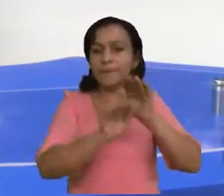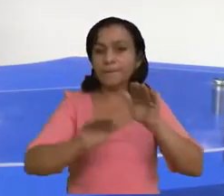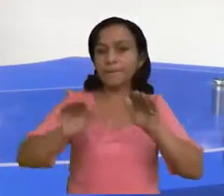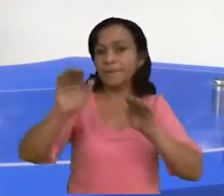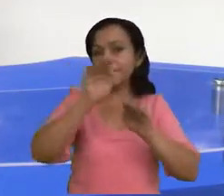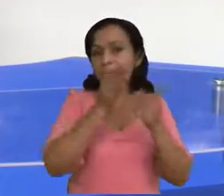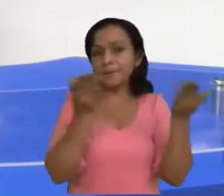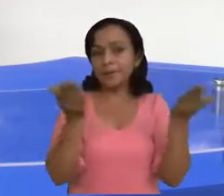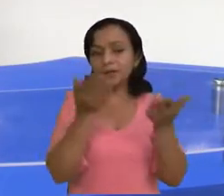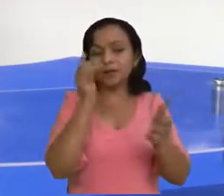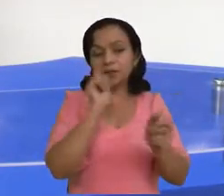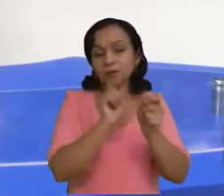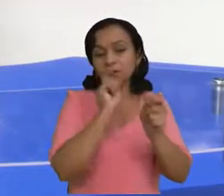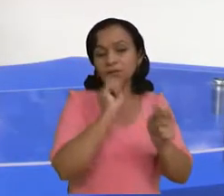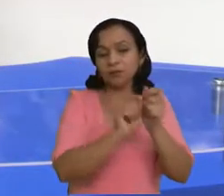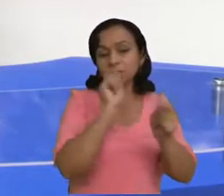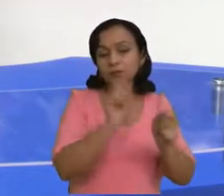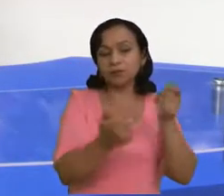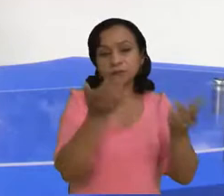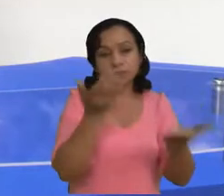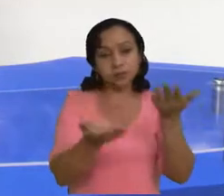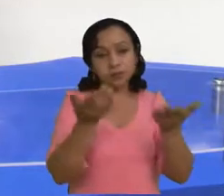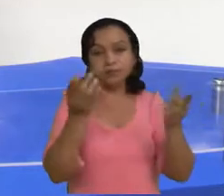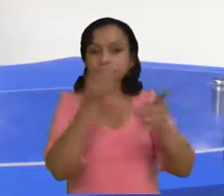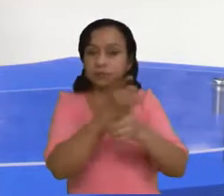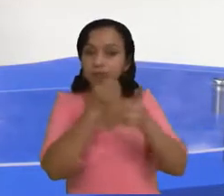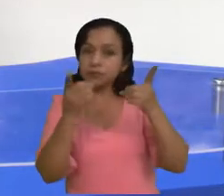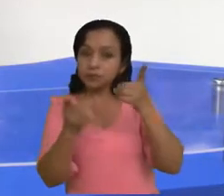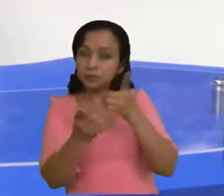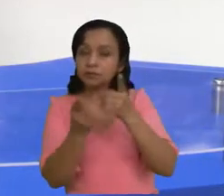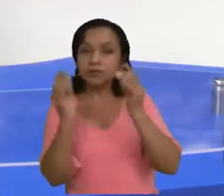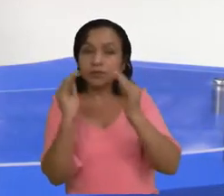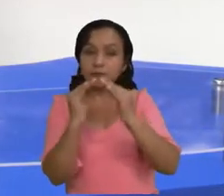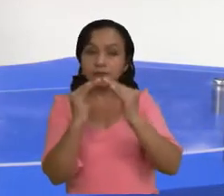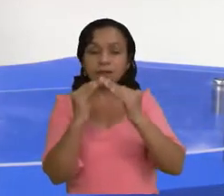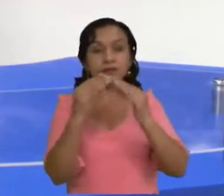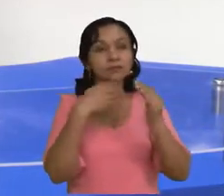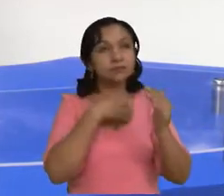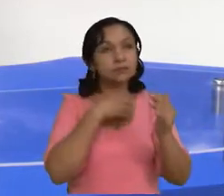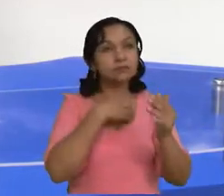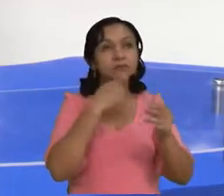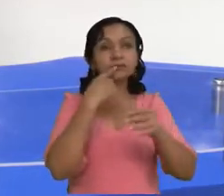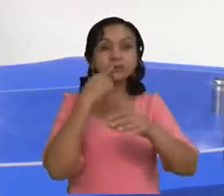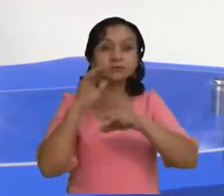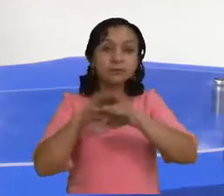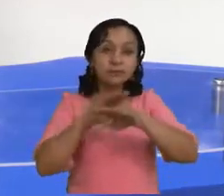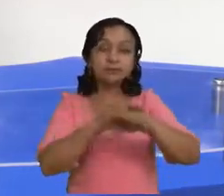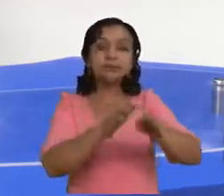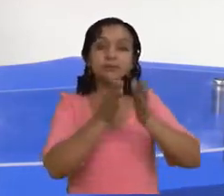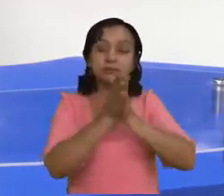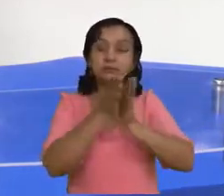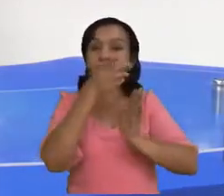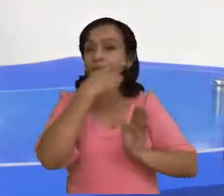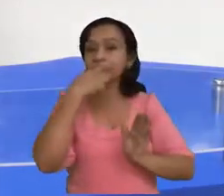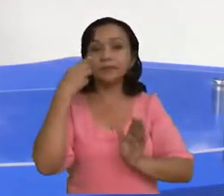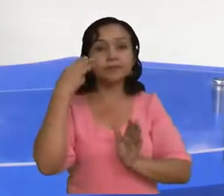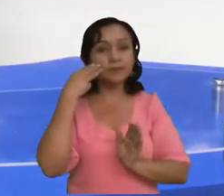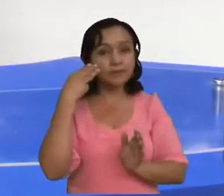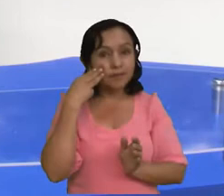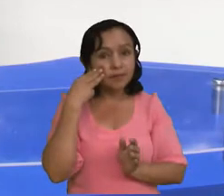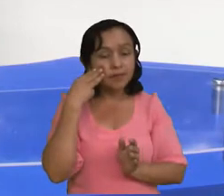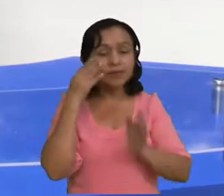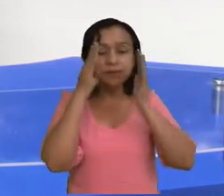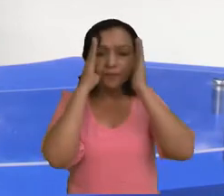acerca de este incendio y de las medidas de que debemos de tomar en nuestros hogares. El llamado, sin duda, es para los padres de familia estar